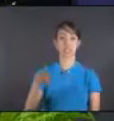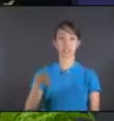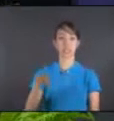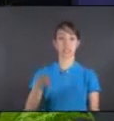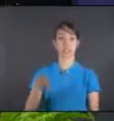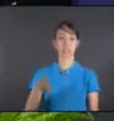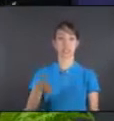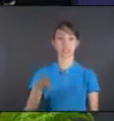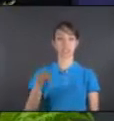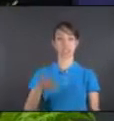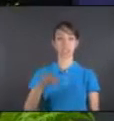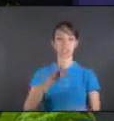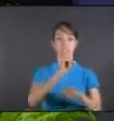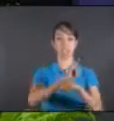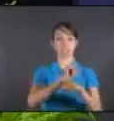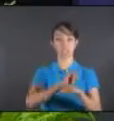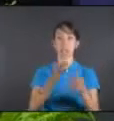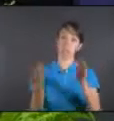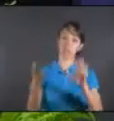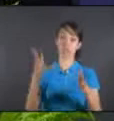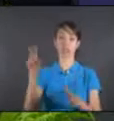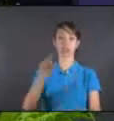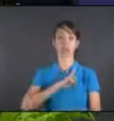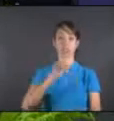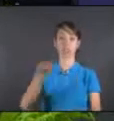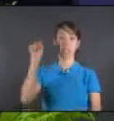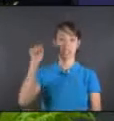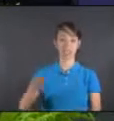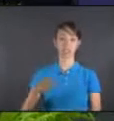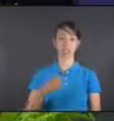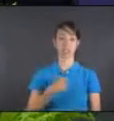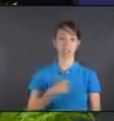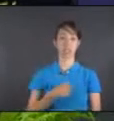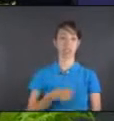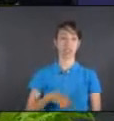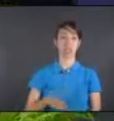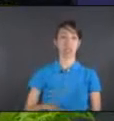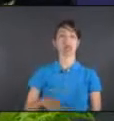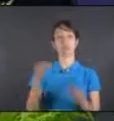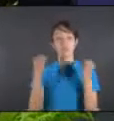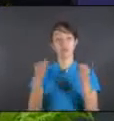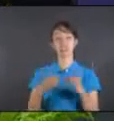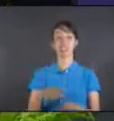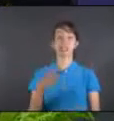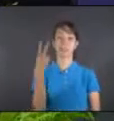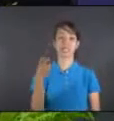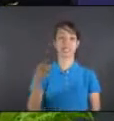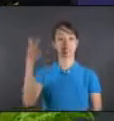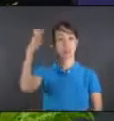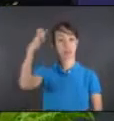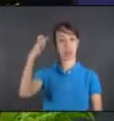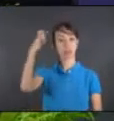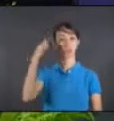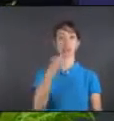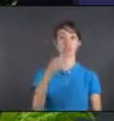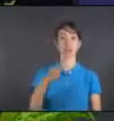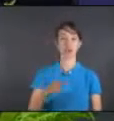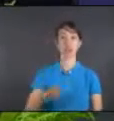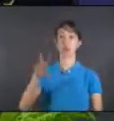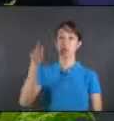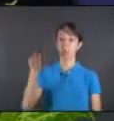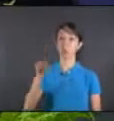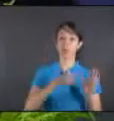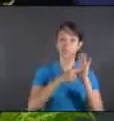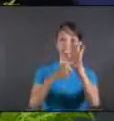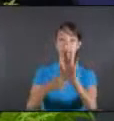que esté presente en las mismas, aunque no esté el pastor en cuerpo. El apóstol